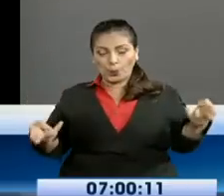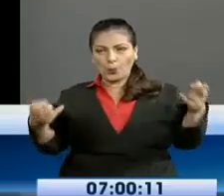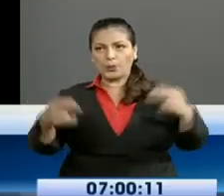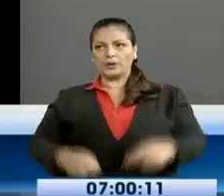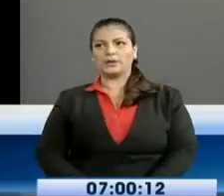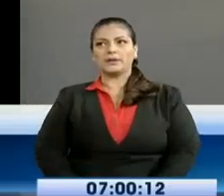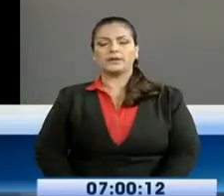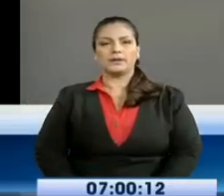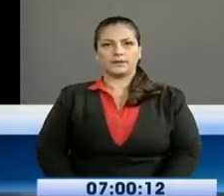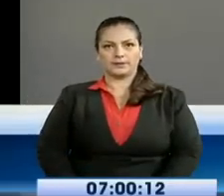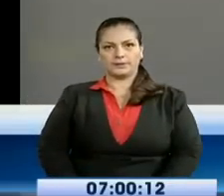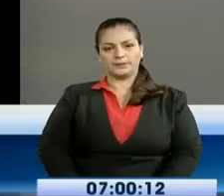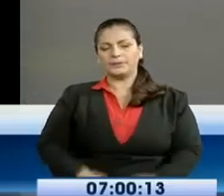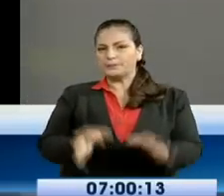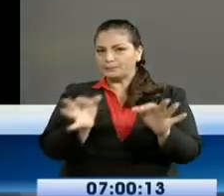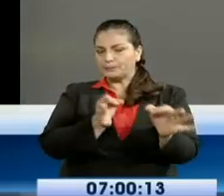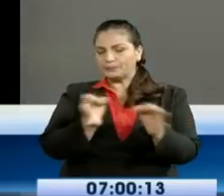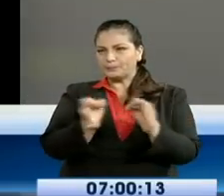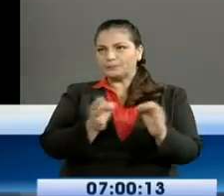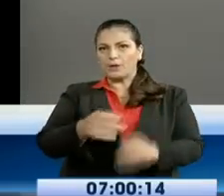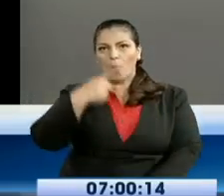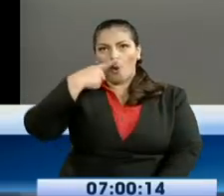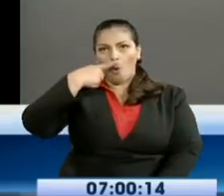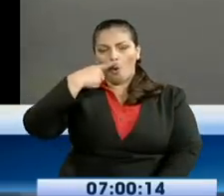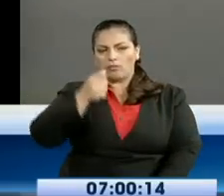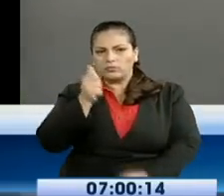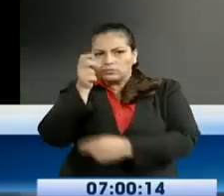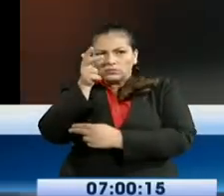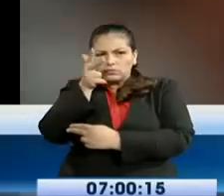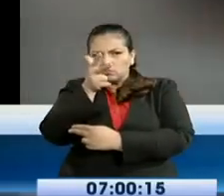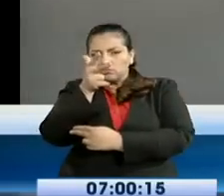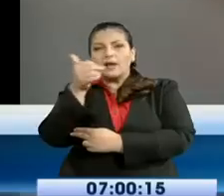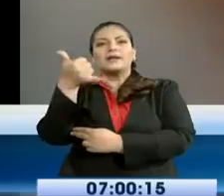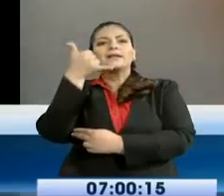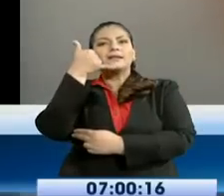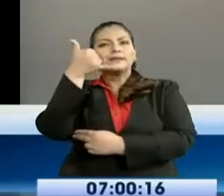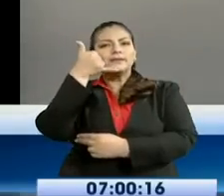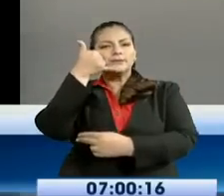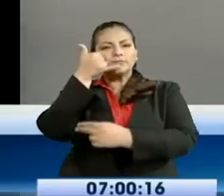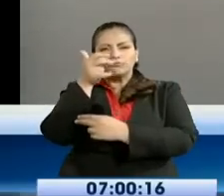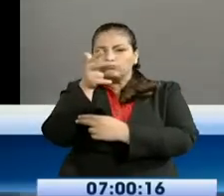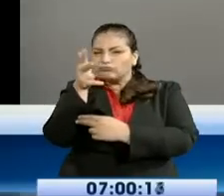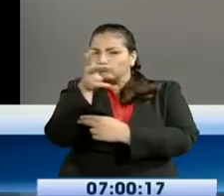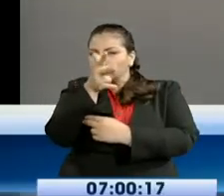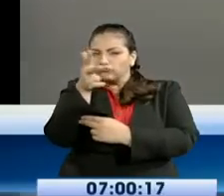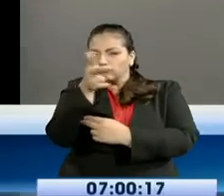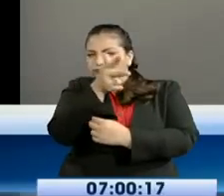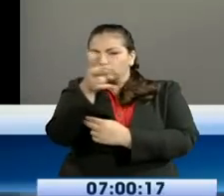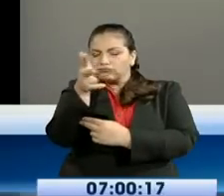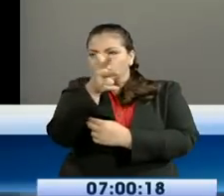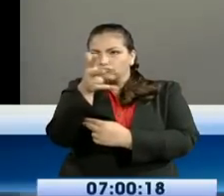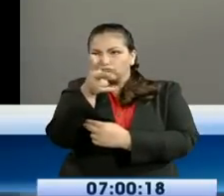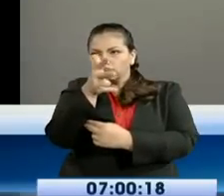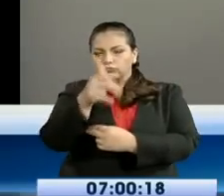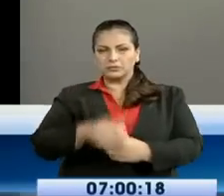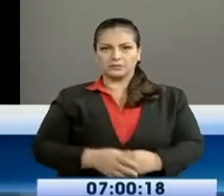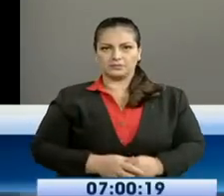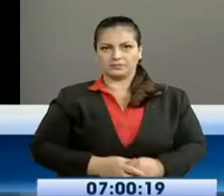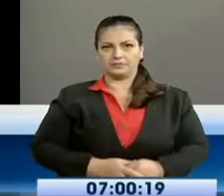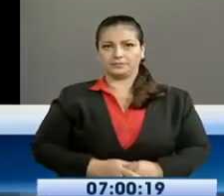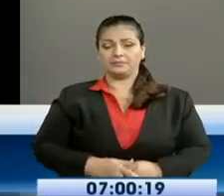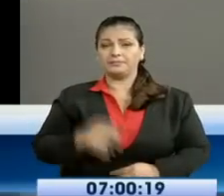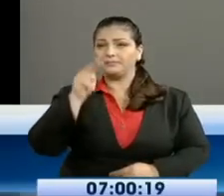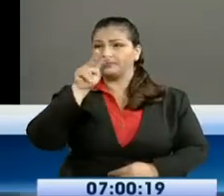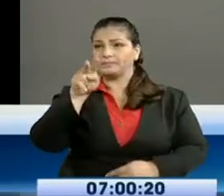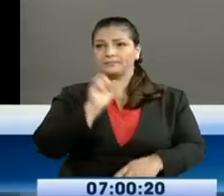su vehículo contra la agente de tránsito. Ahí la van a ver ustedes. Ahí pueden apreciar. Pero aquí hay que resaltar otras cosas más. Vea,